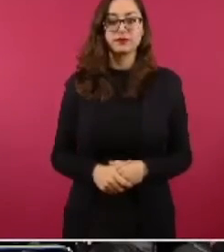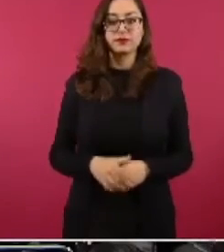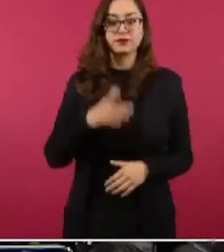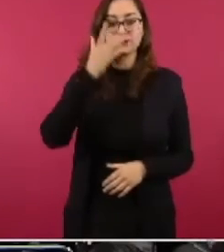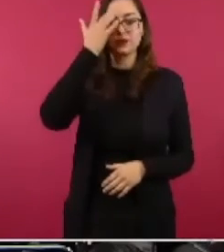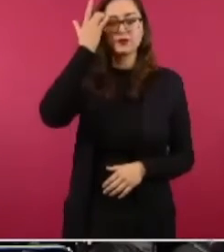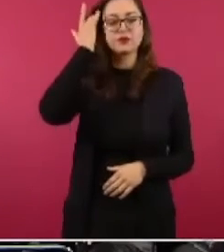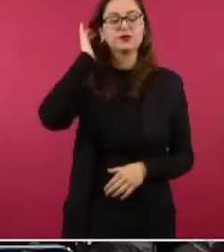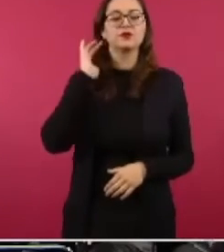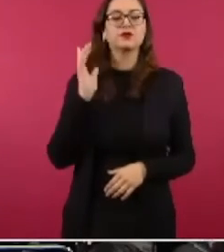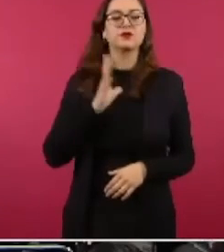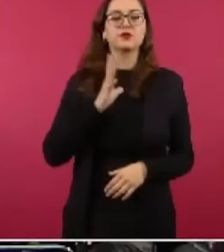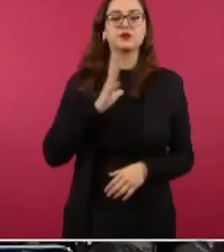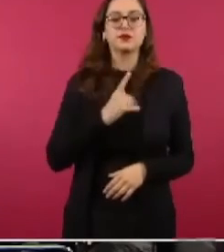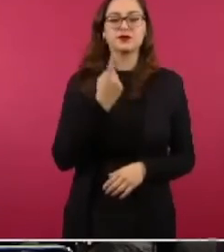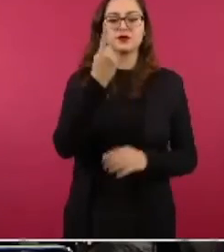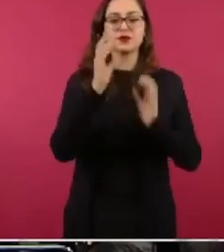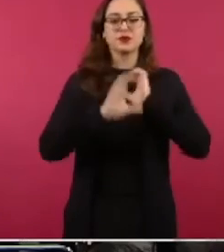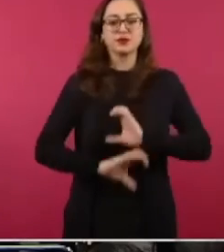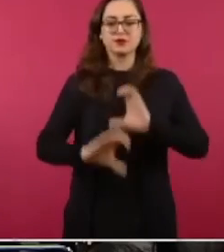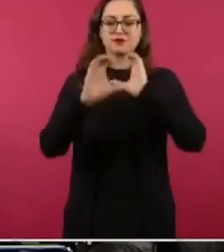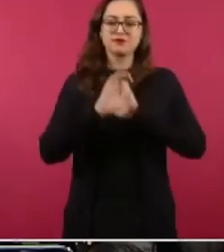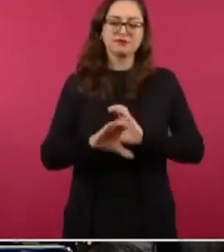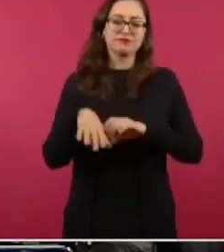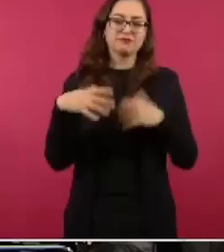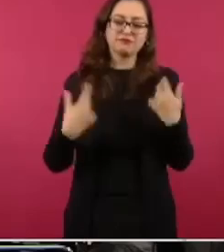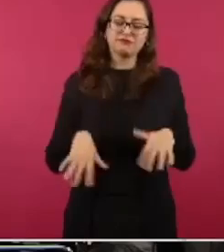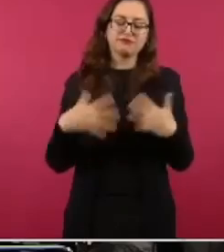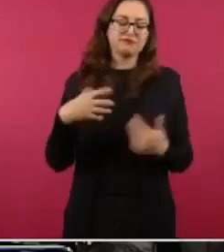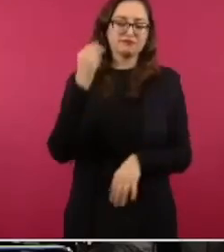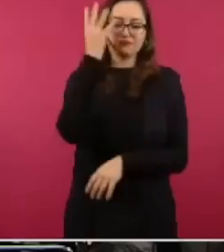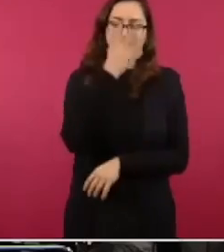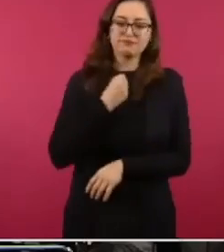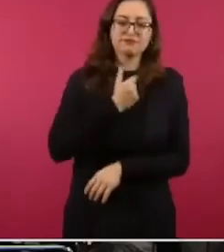me gustan mucho canciones de él, pero hay una de Miguel Hernández, el poeta.